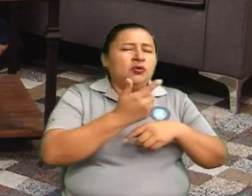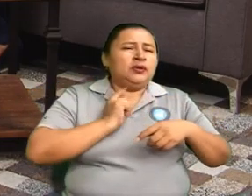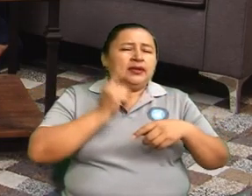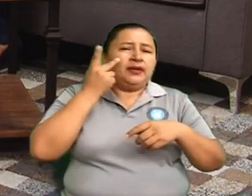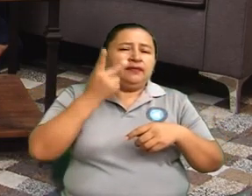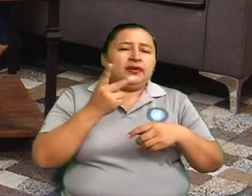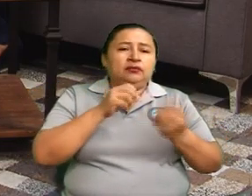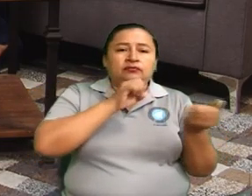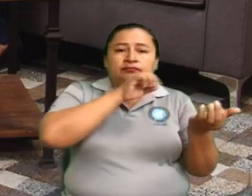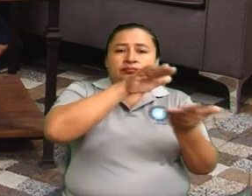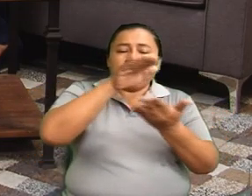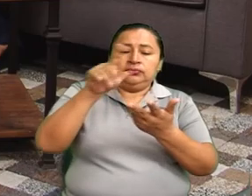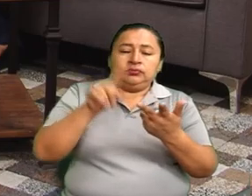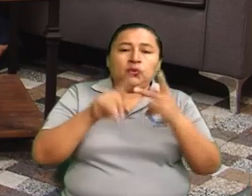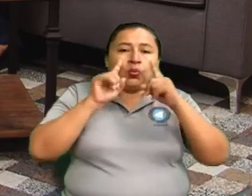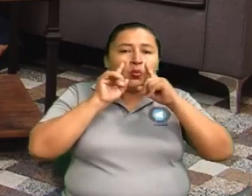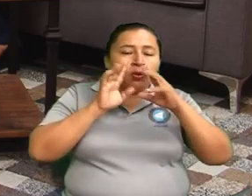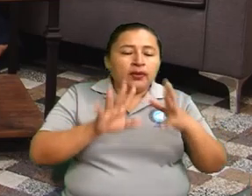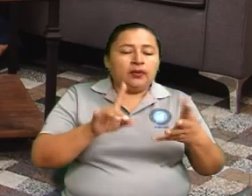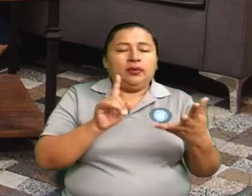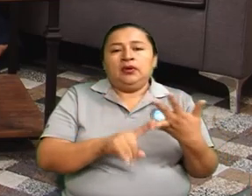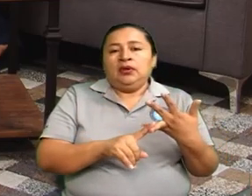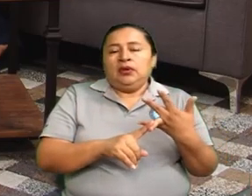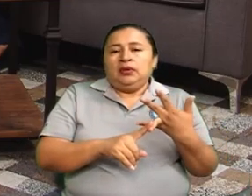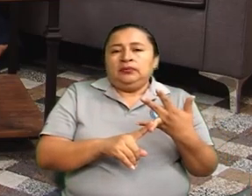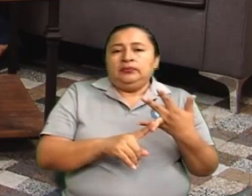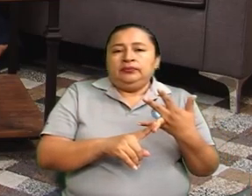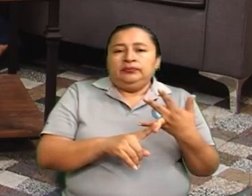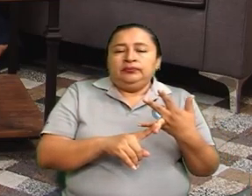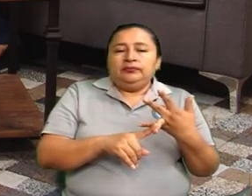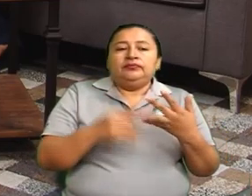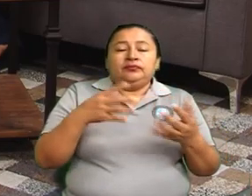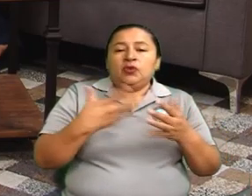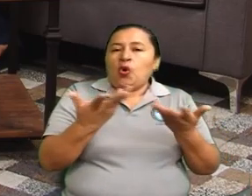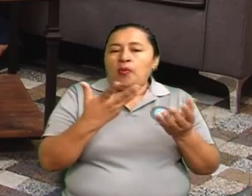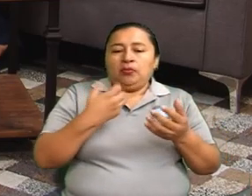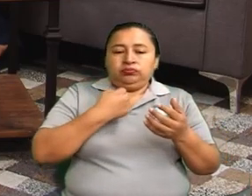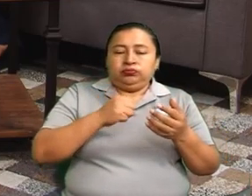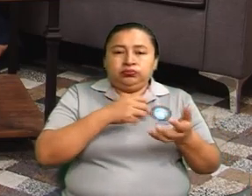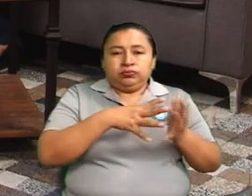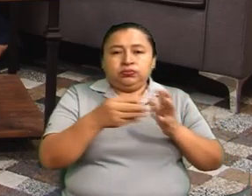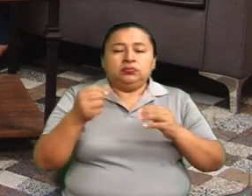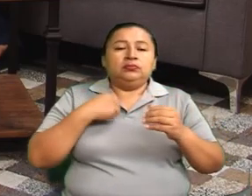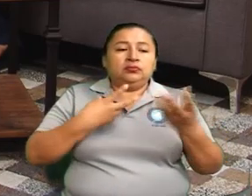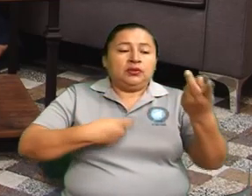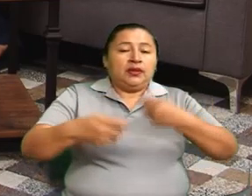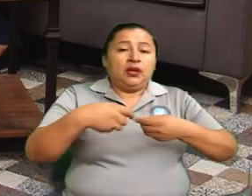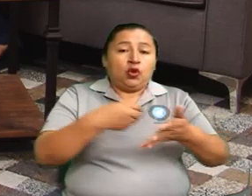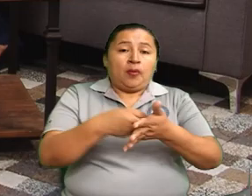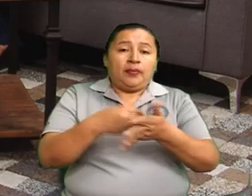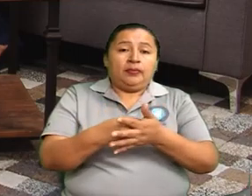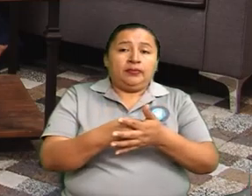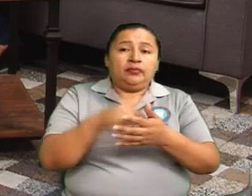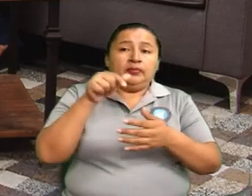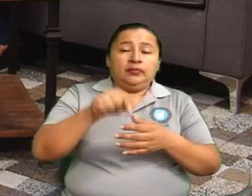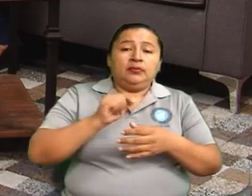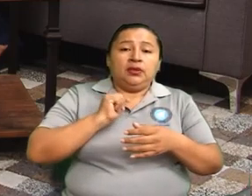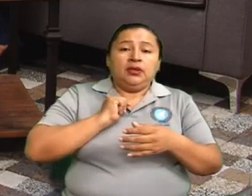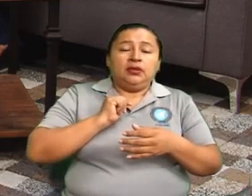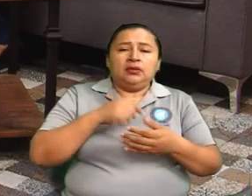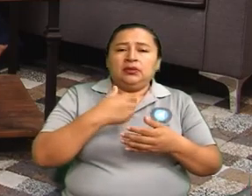con la producción, el cuido, la reproducción, la comercialización de cactus y